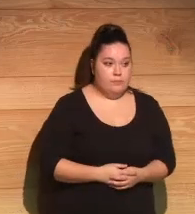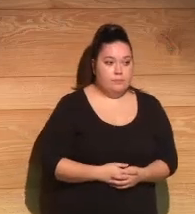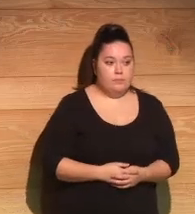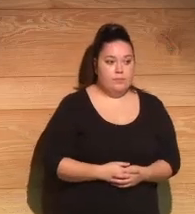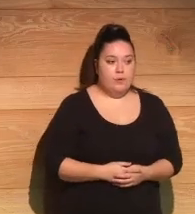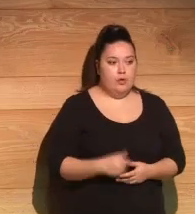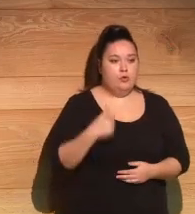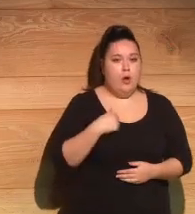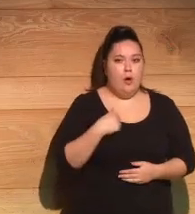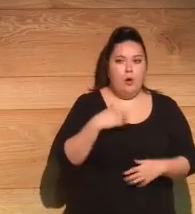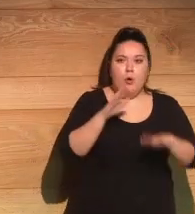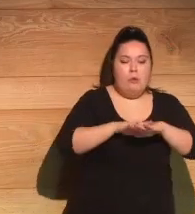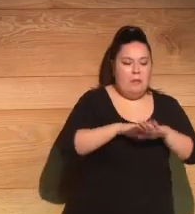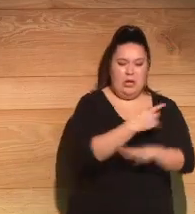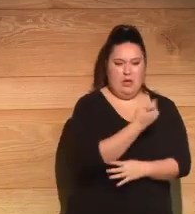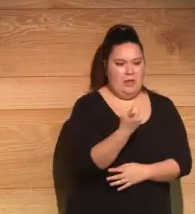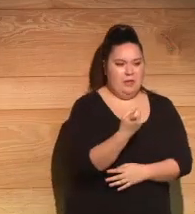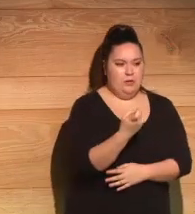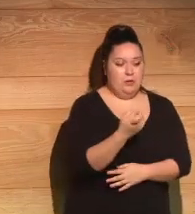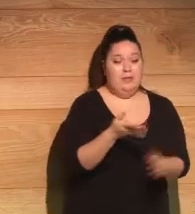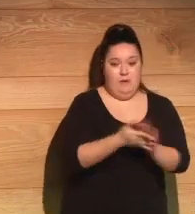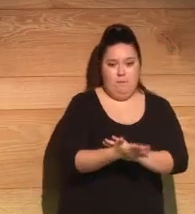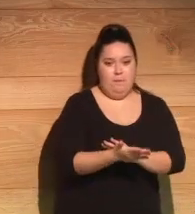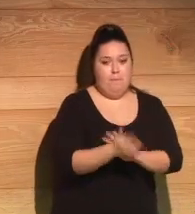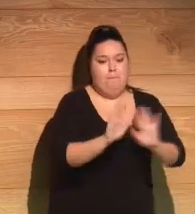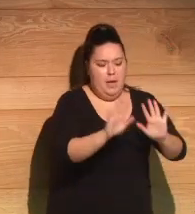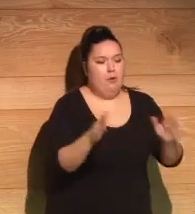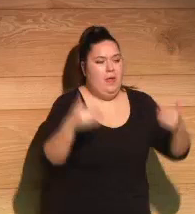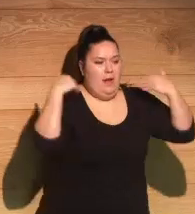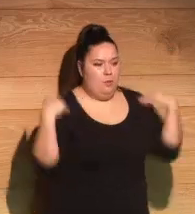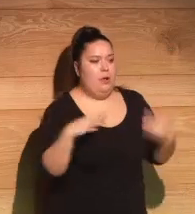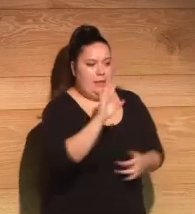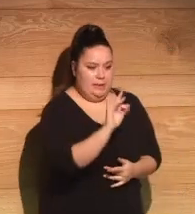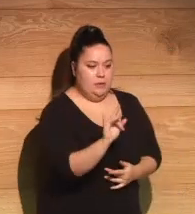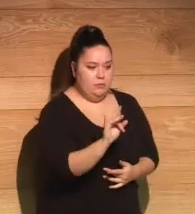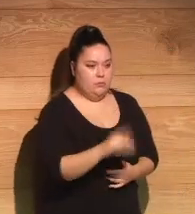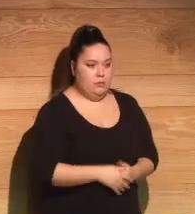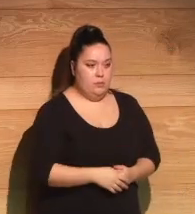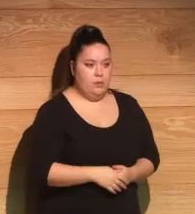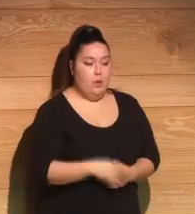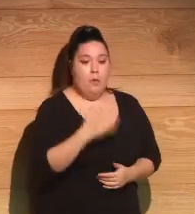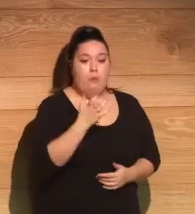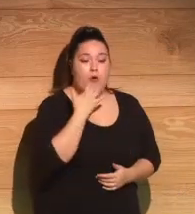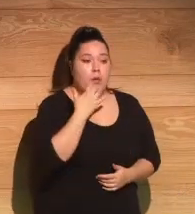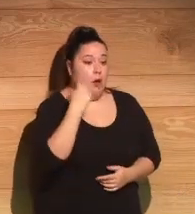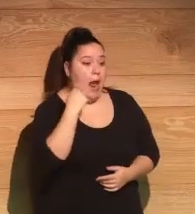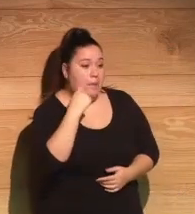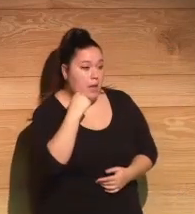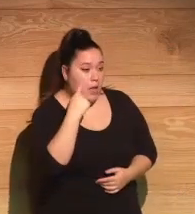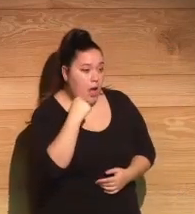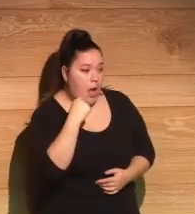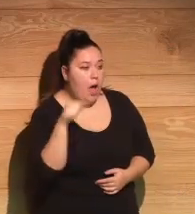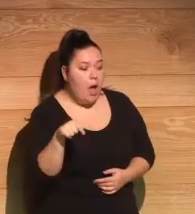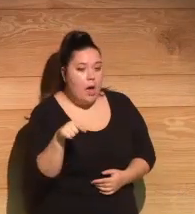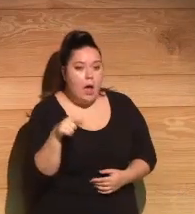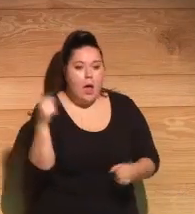sé si yo culpables no necesito ninguno, responsables sí, y yo cuando pasas por Almería y ves los sitios donde están los temporeros alojados,